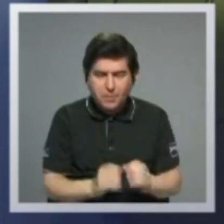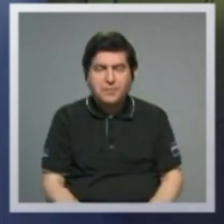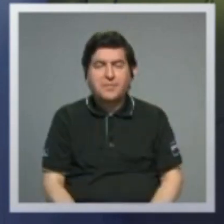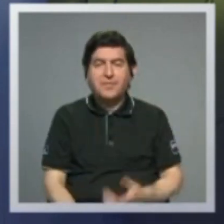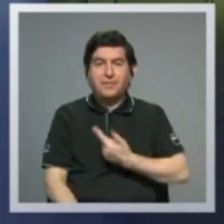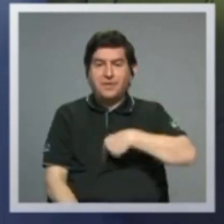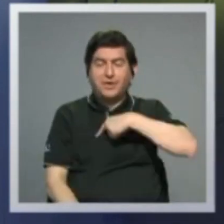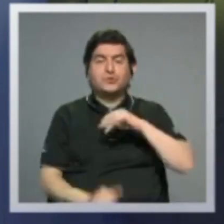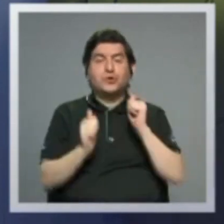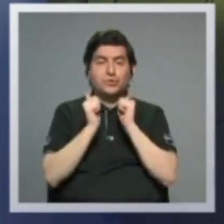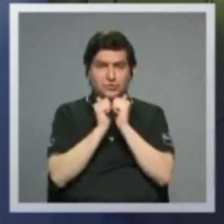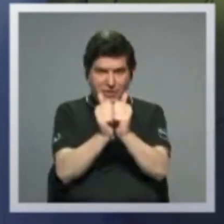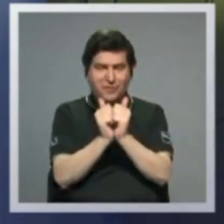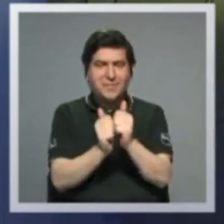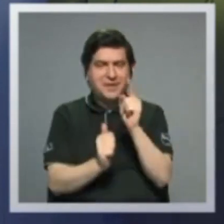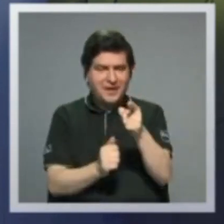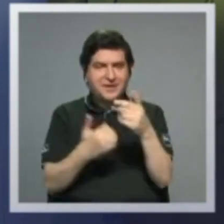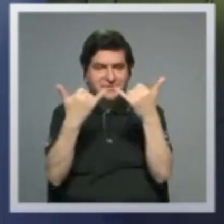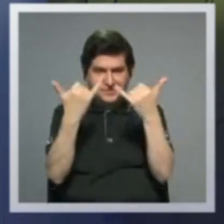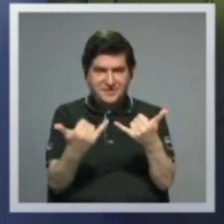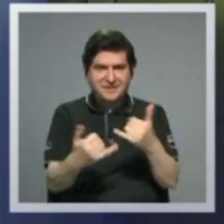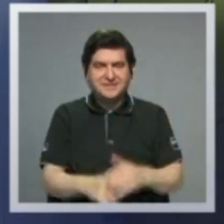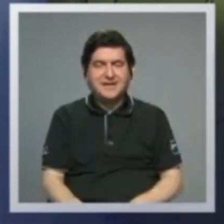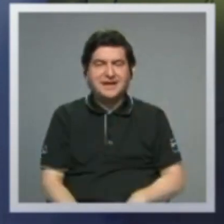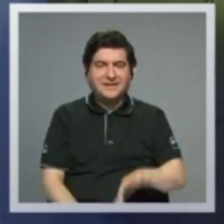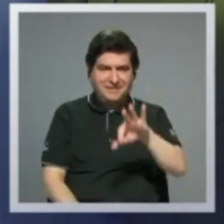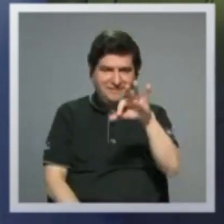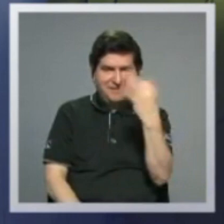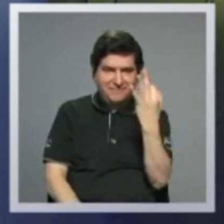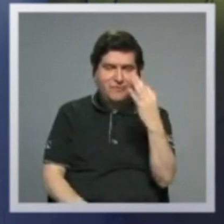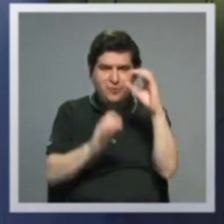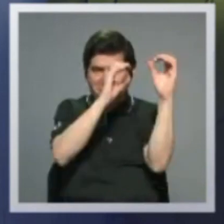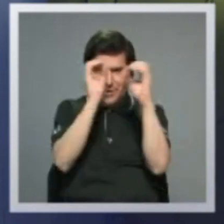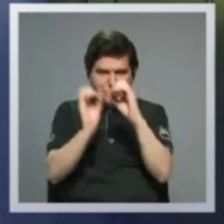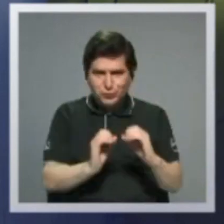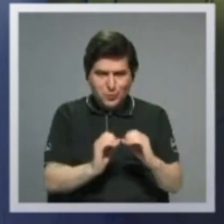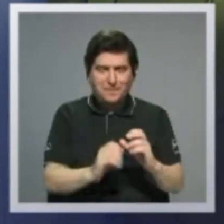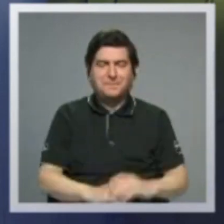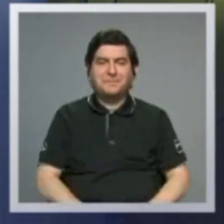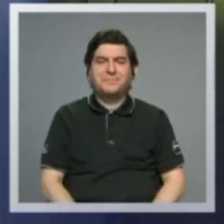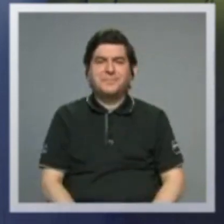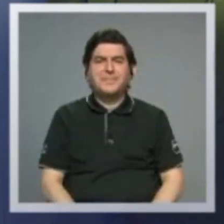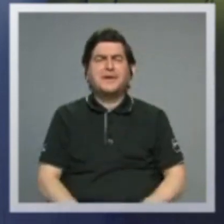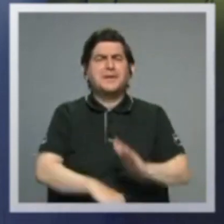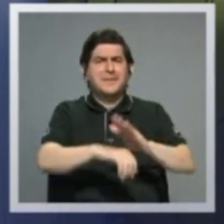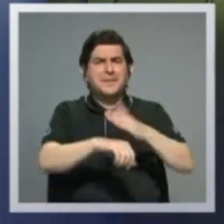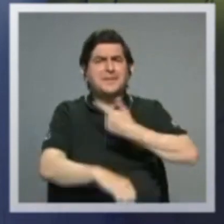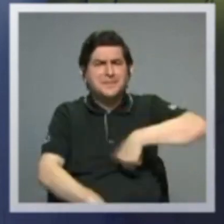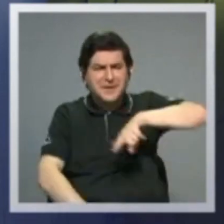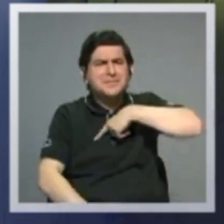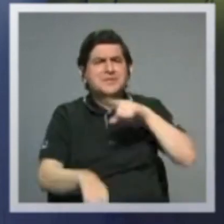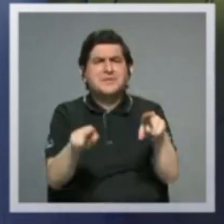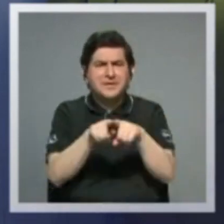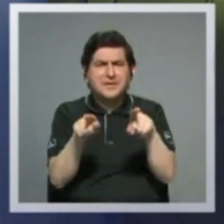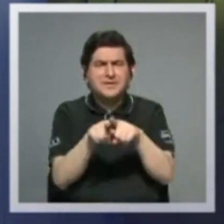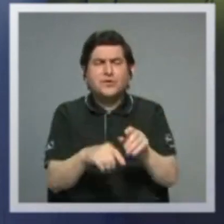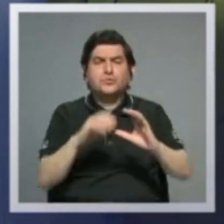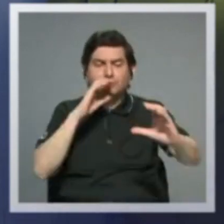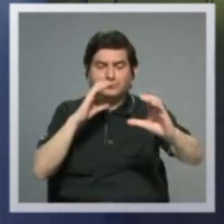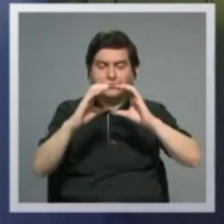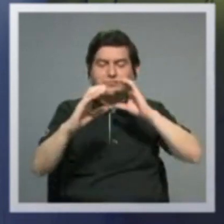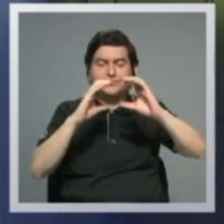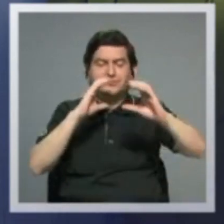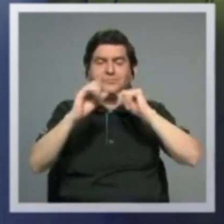honor de acompañarlo en esta modalidad. Y nos facilitó también esta